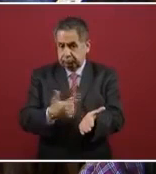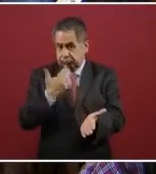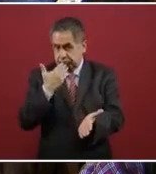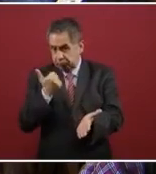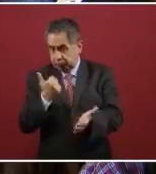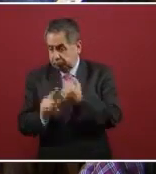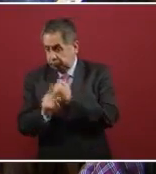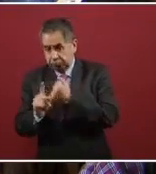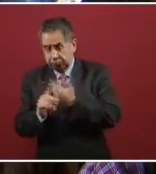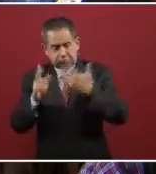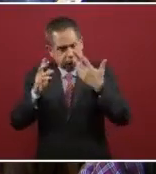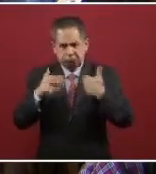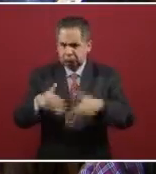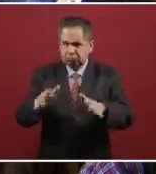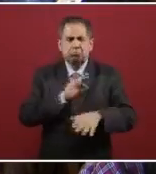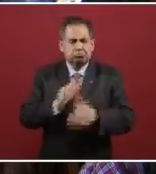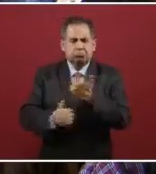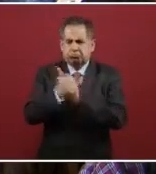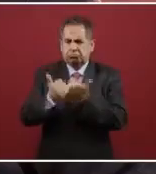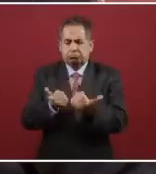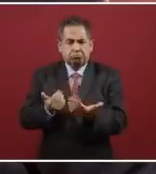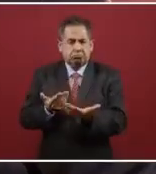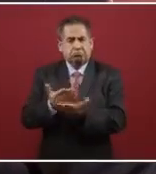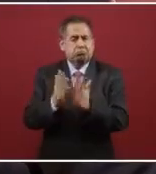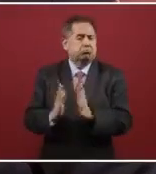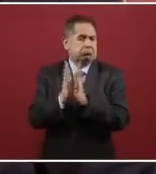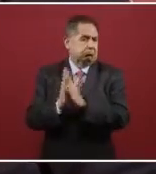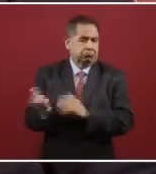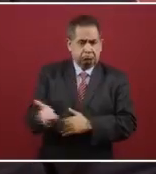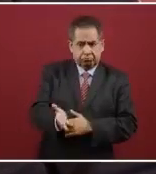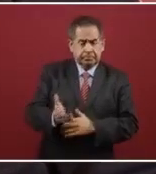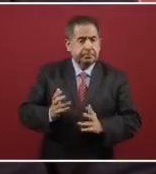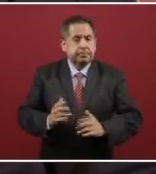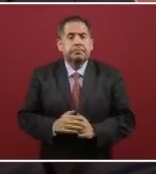tiene problema, podría participar. Yo